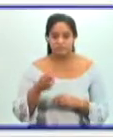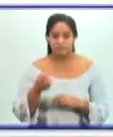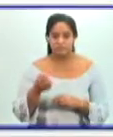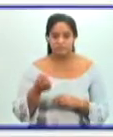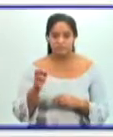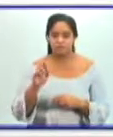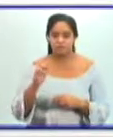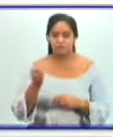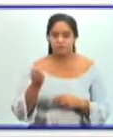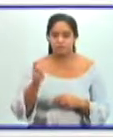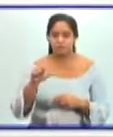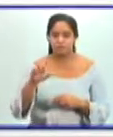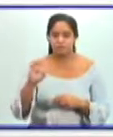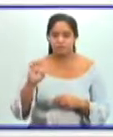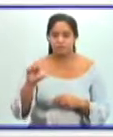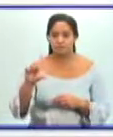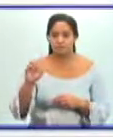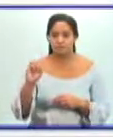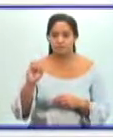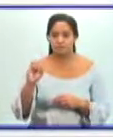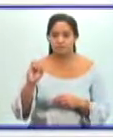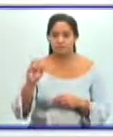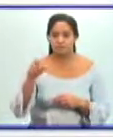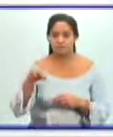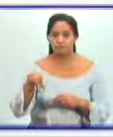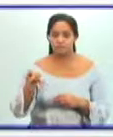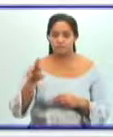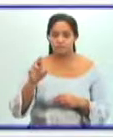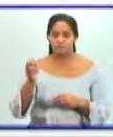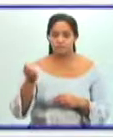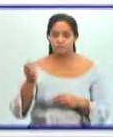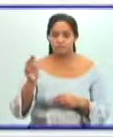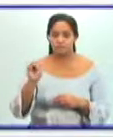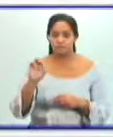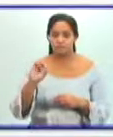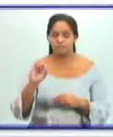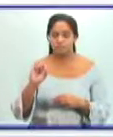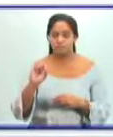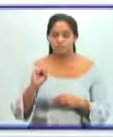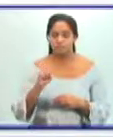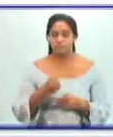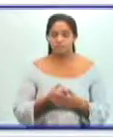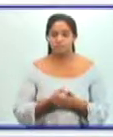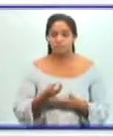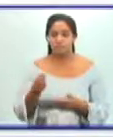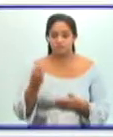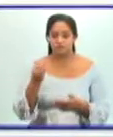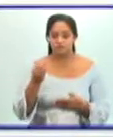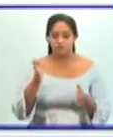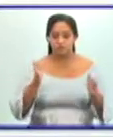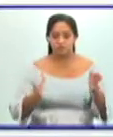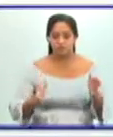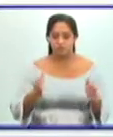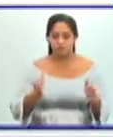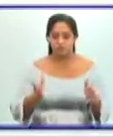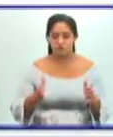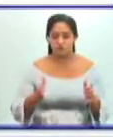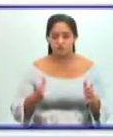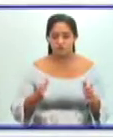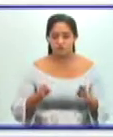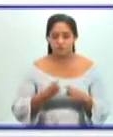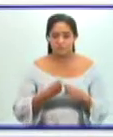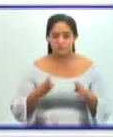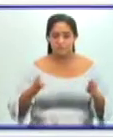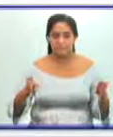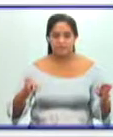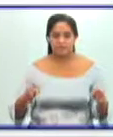entonces sabemos que sus lados opuestos son paralelos e iguales. Y esto es